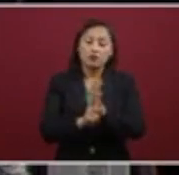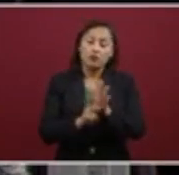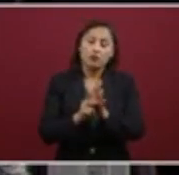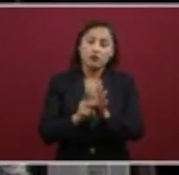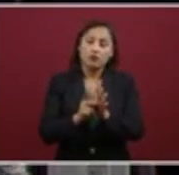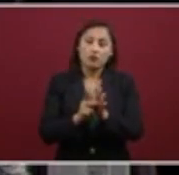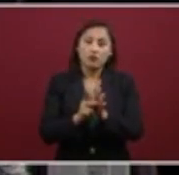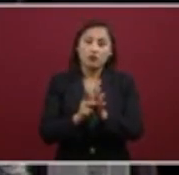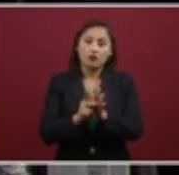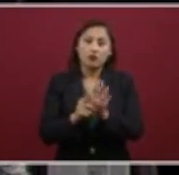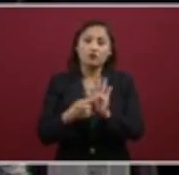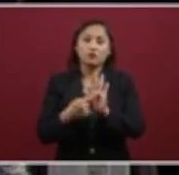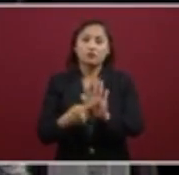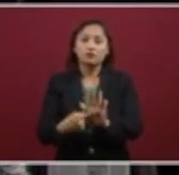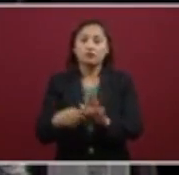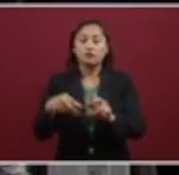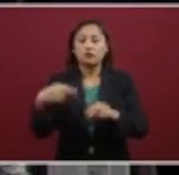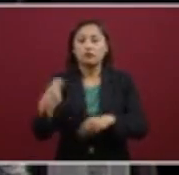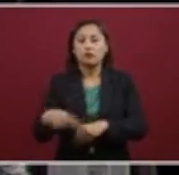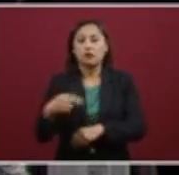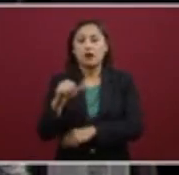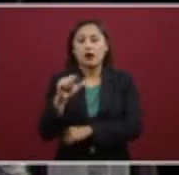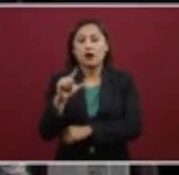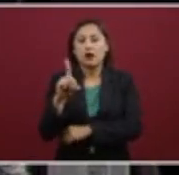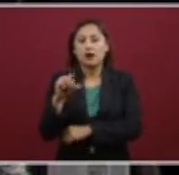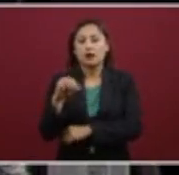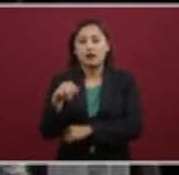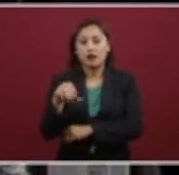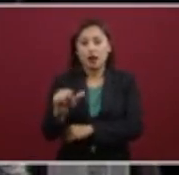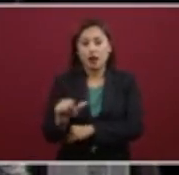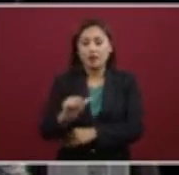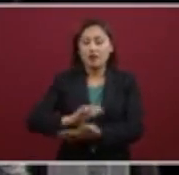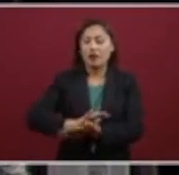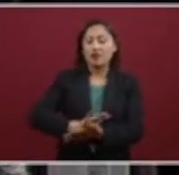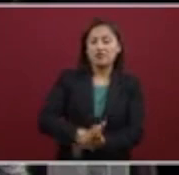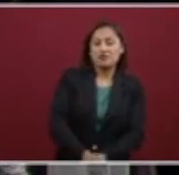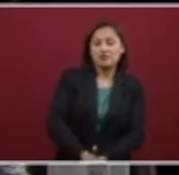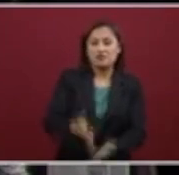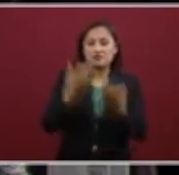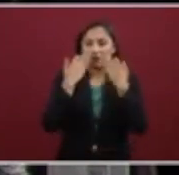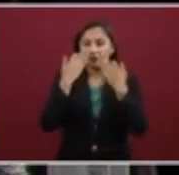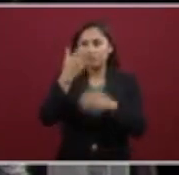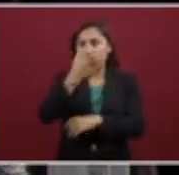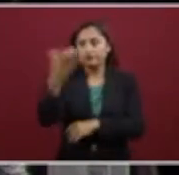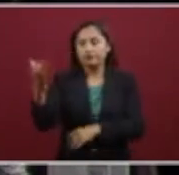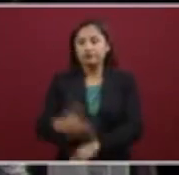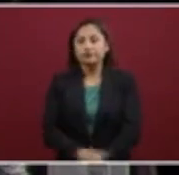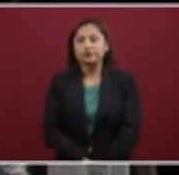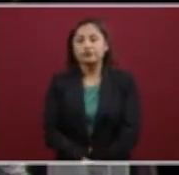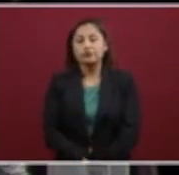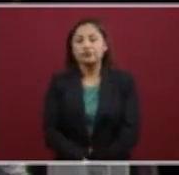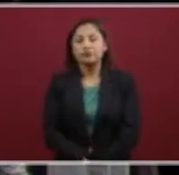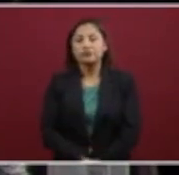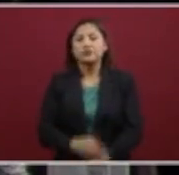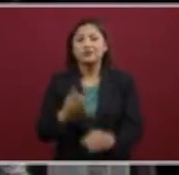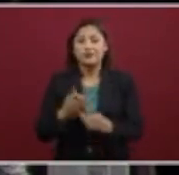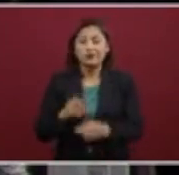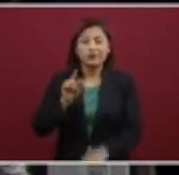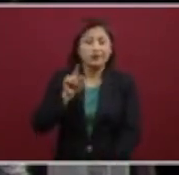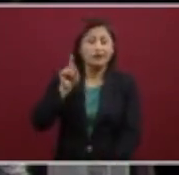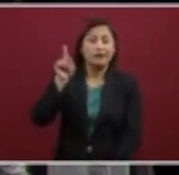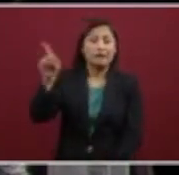llama Aldama, discriminación a cielo abierto. Ahorita hay un clima de